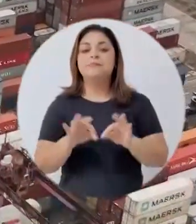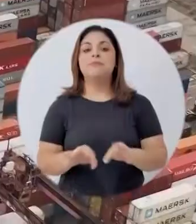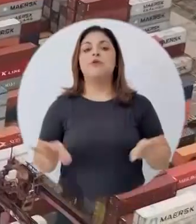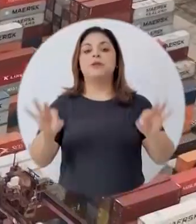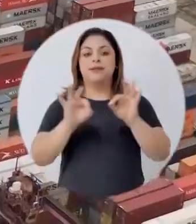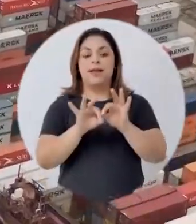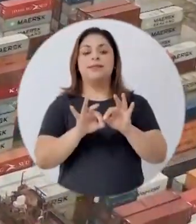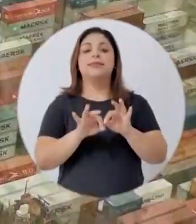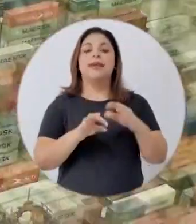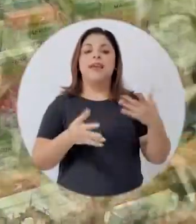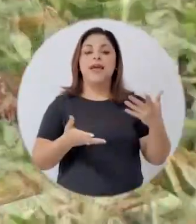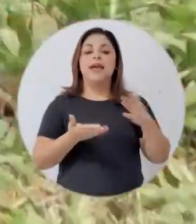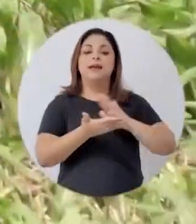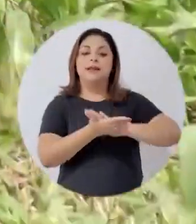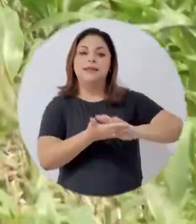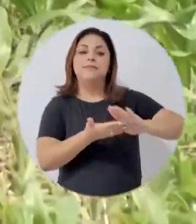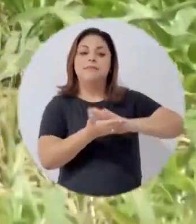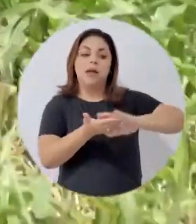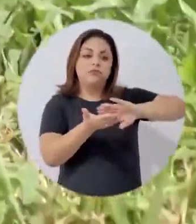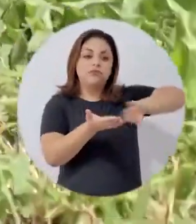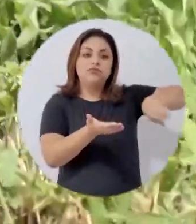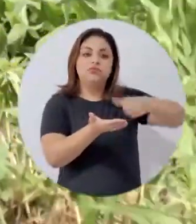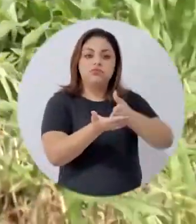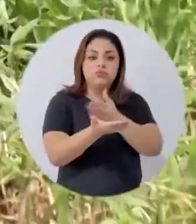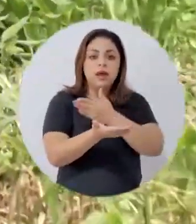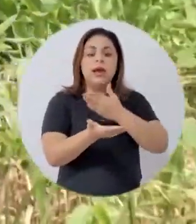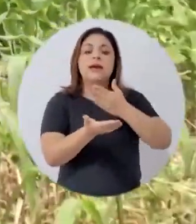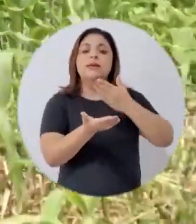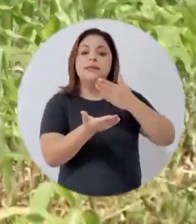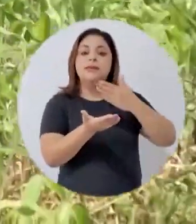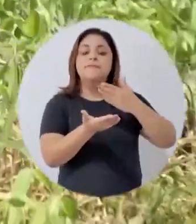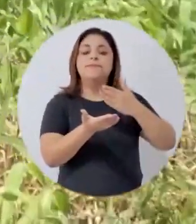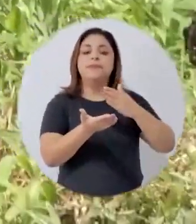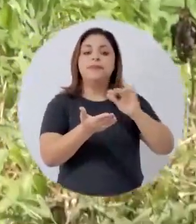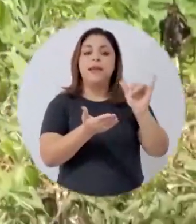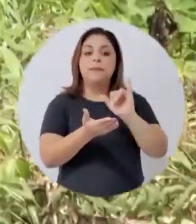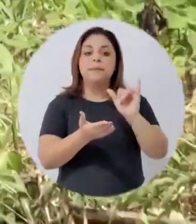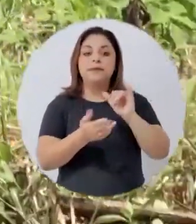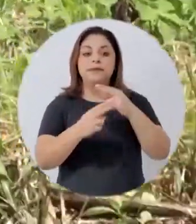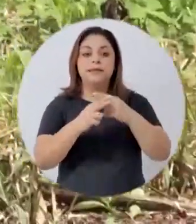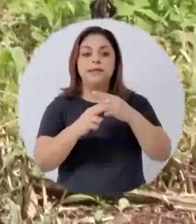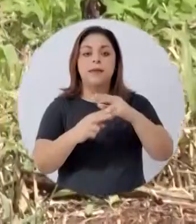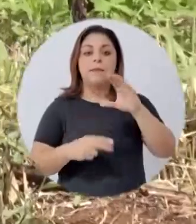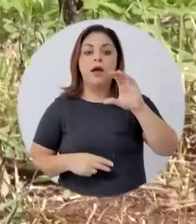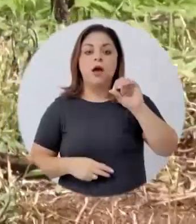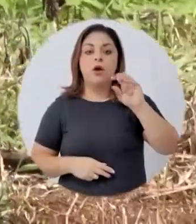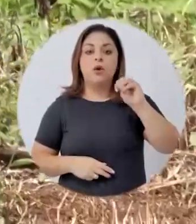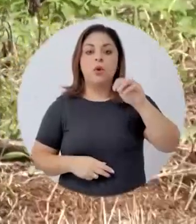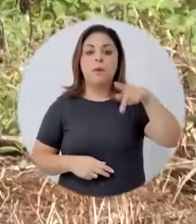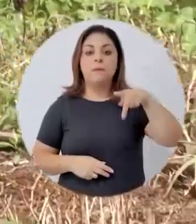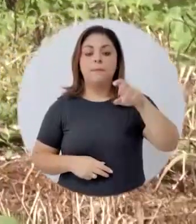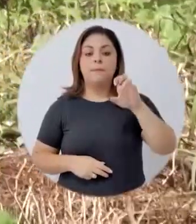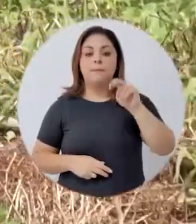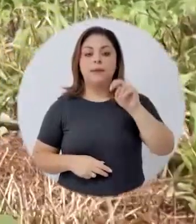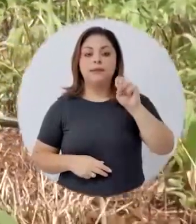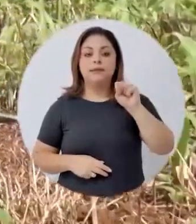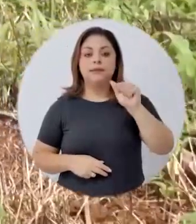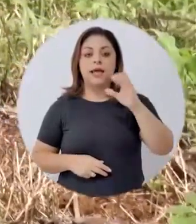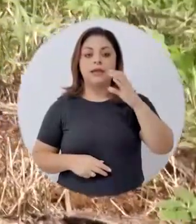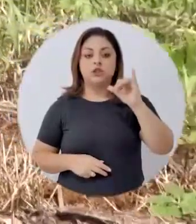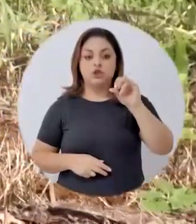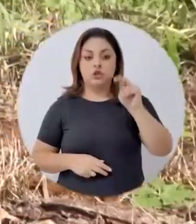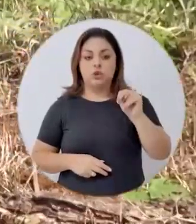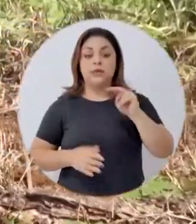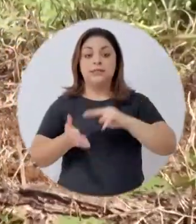las remociones, como lo mencionaba la compañera, y las compensaciones, que las compensaciones son bonos de